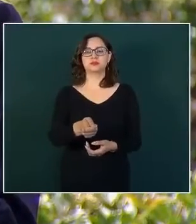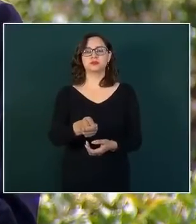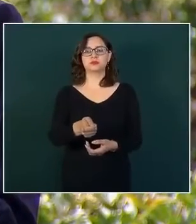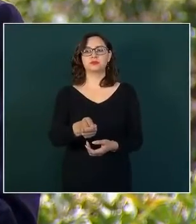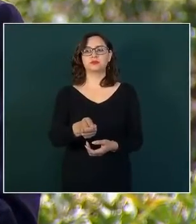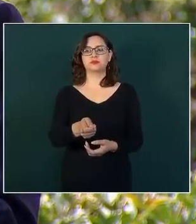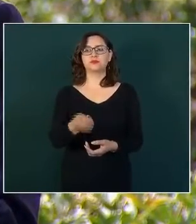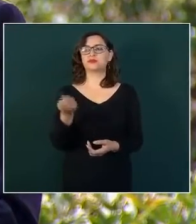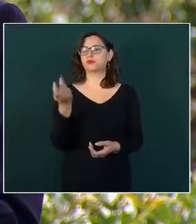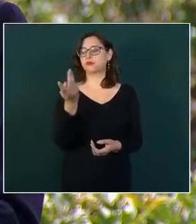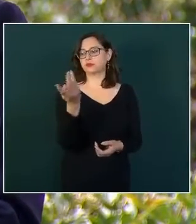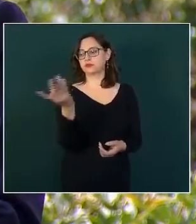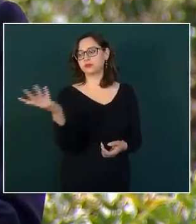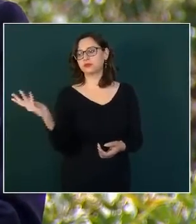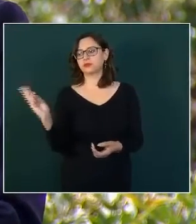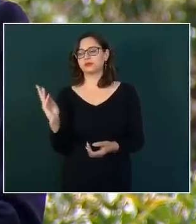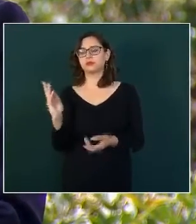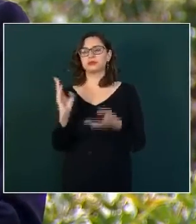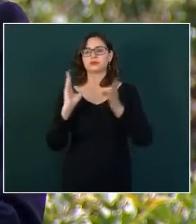me han brindado